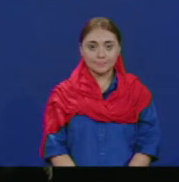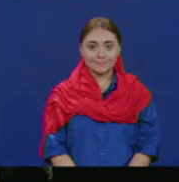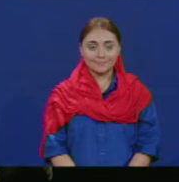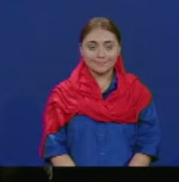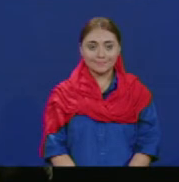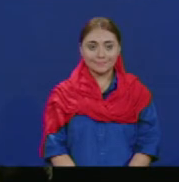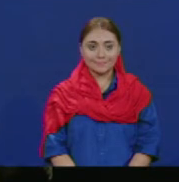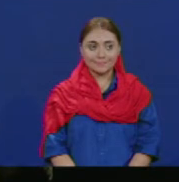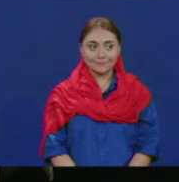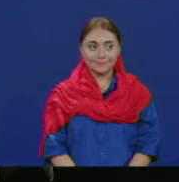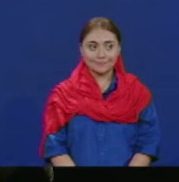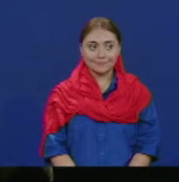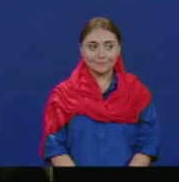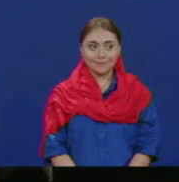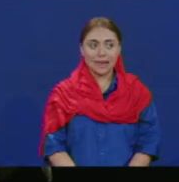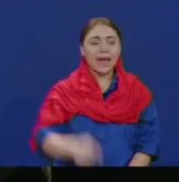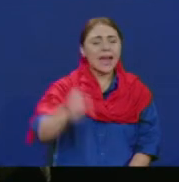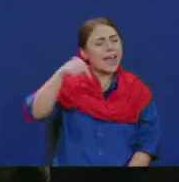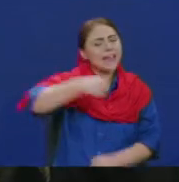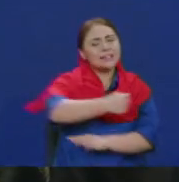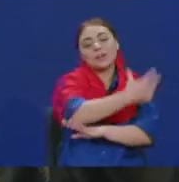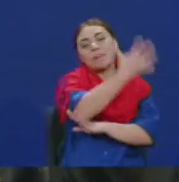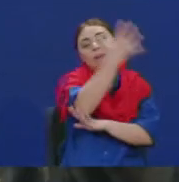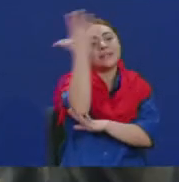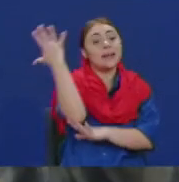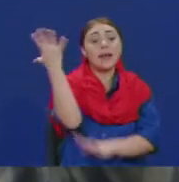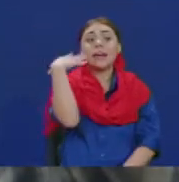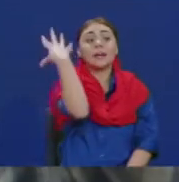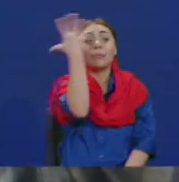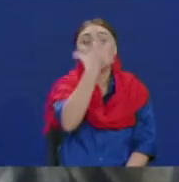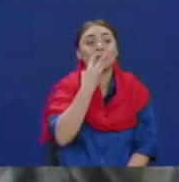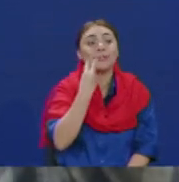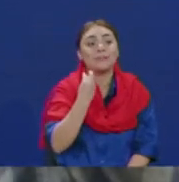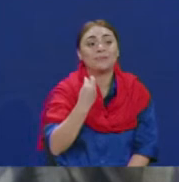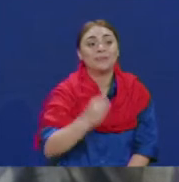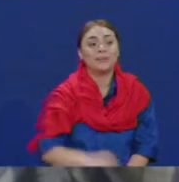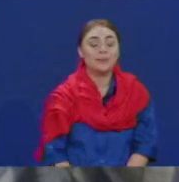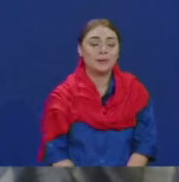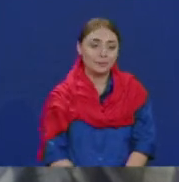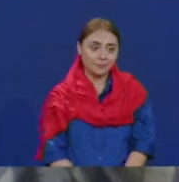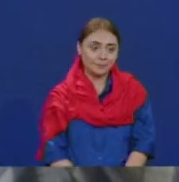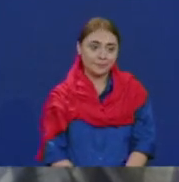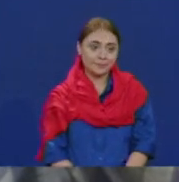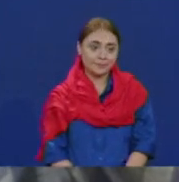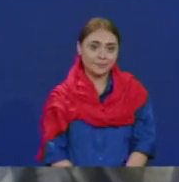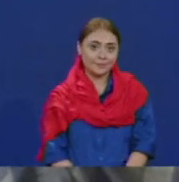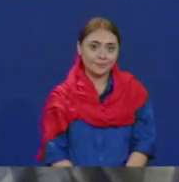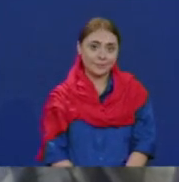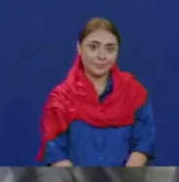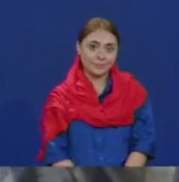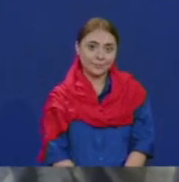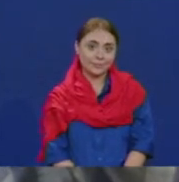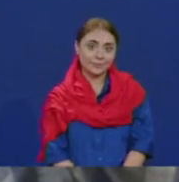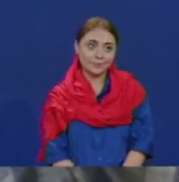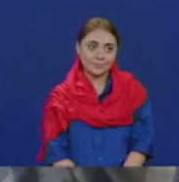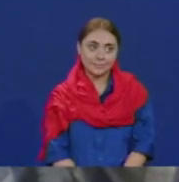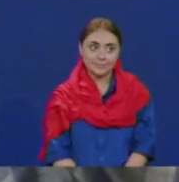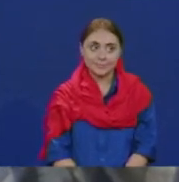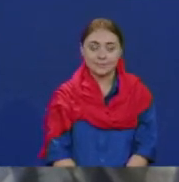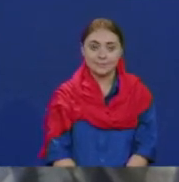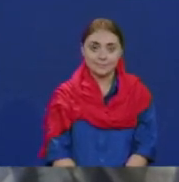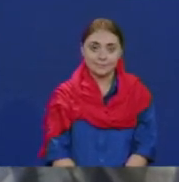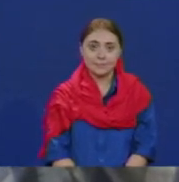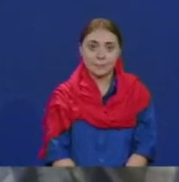hermano. No, es una mañana hermosa, una mañana preciosa, hermano. Dios está trayendo vidas hacia Él. Bendito